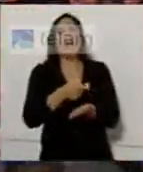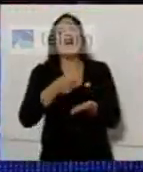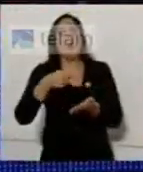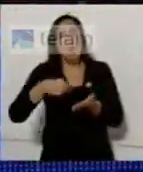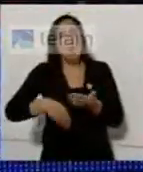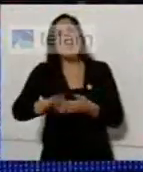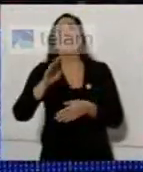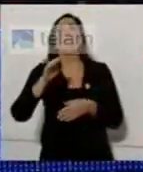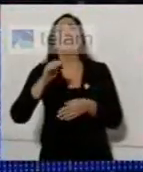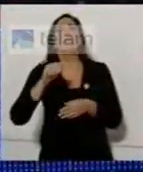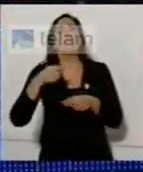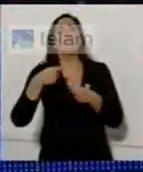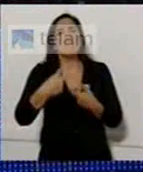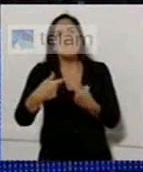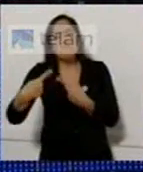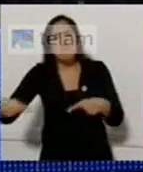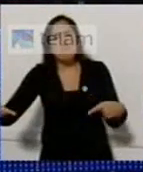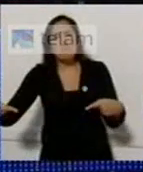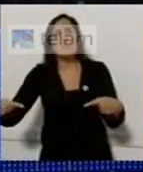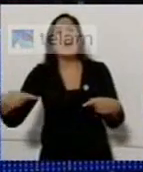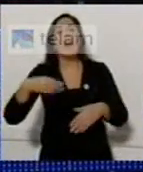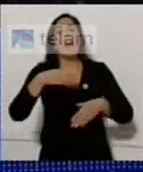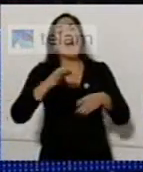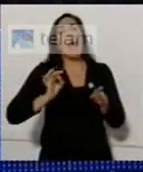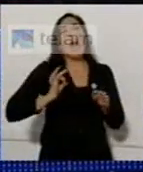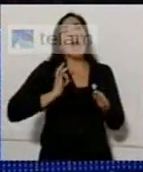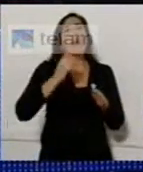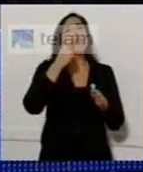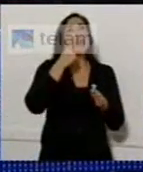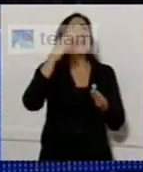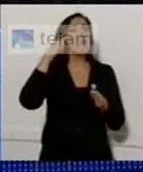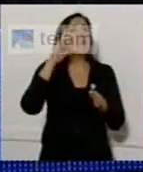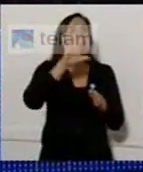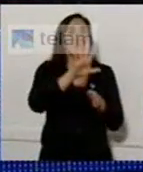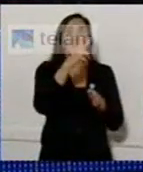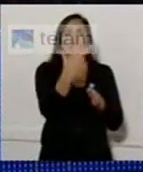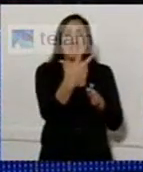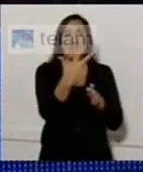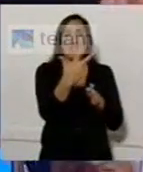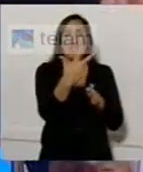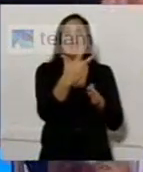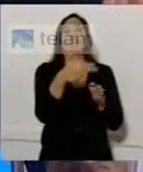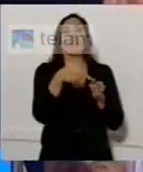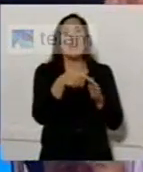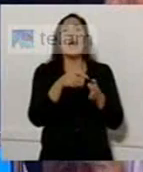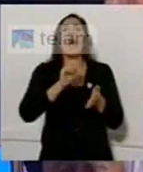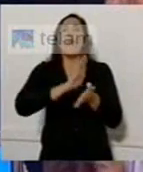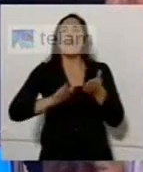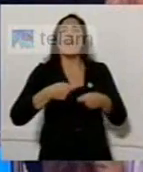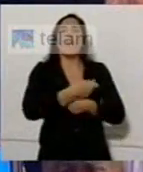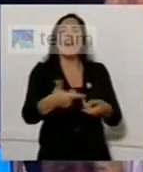vacaciones, aguinaldos. A partir del año 53, convenios colectivos de